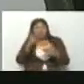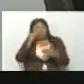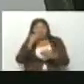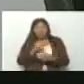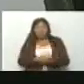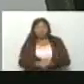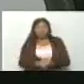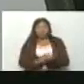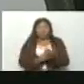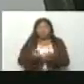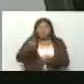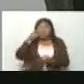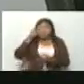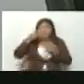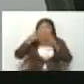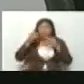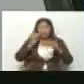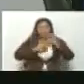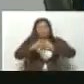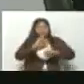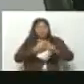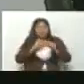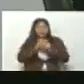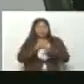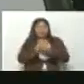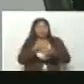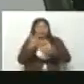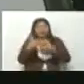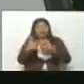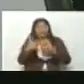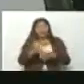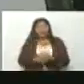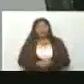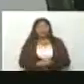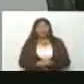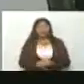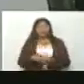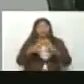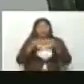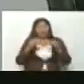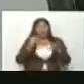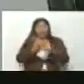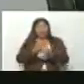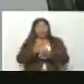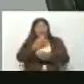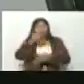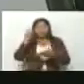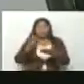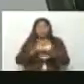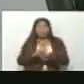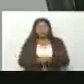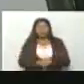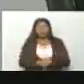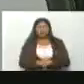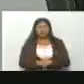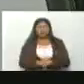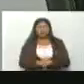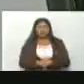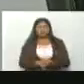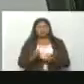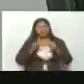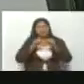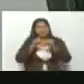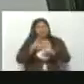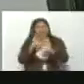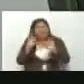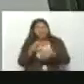nuestro camarada y hermano, que está pendiente de defender a los trabajadores petroleros y a todos los trabajadores nacionales. Fíjate que allí, Dain, es